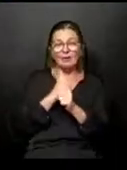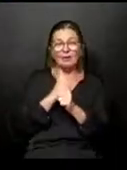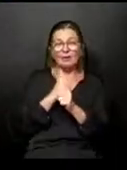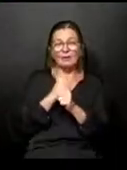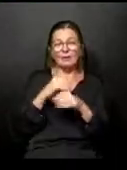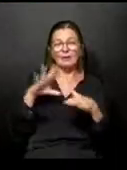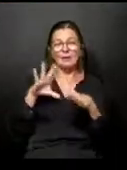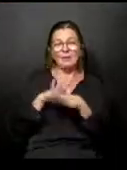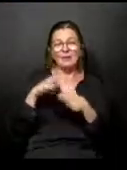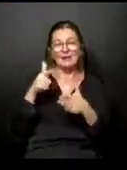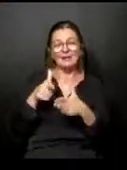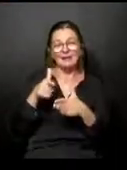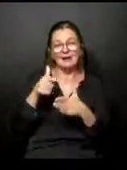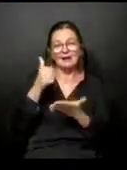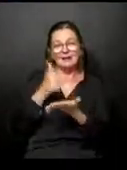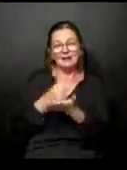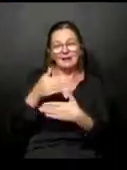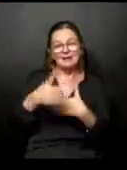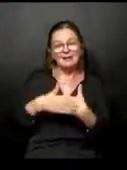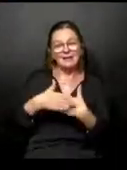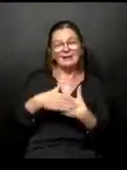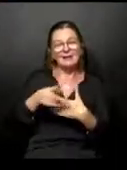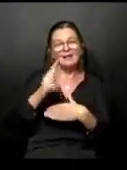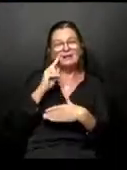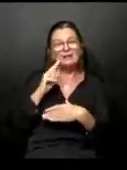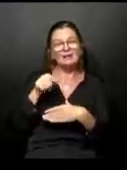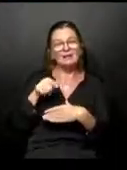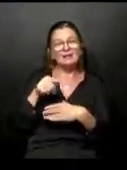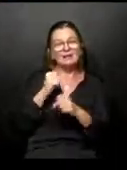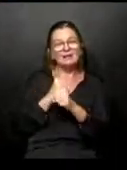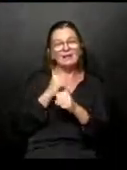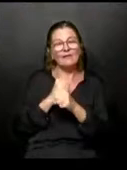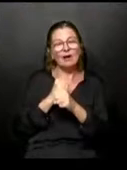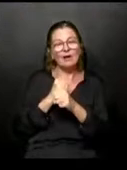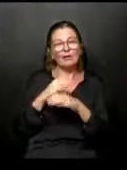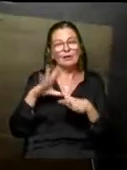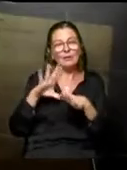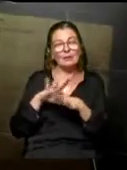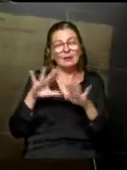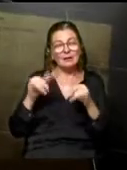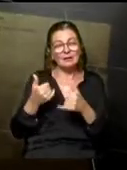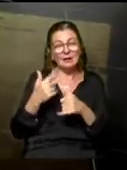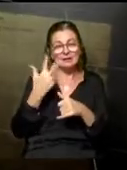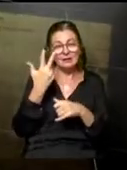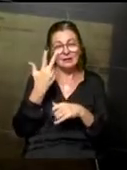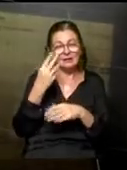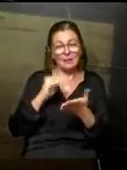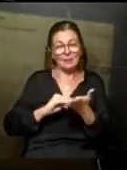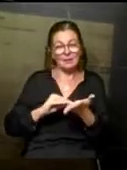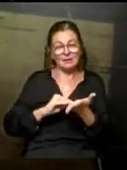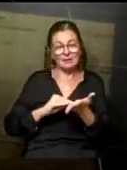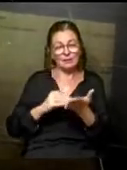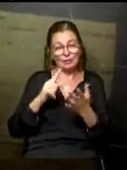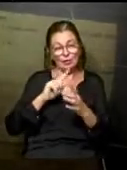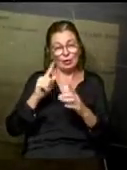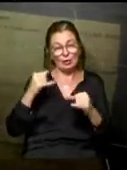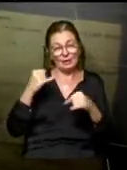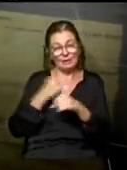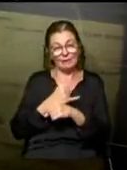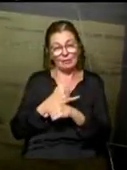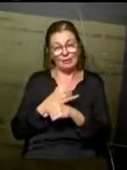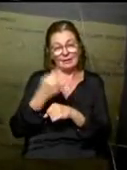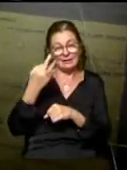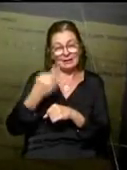del MIDES que están ahí, que están en territorio, de lo que ha sido esta gestión del MIDES que ya ha tenido, va por su tercer ministro, si no me equivoco? Sí,